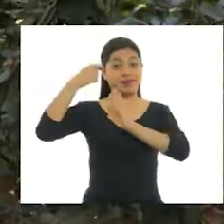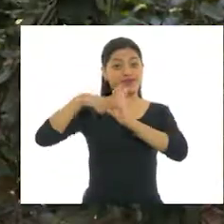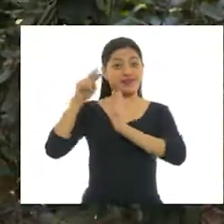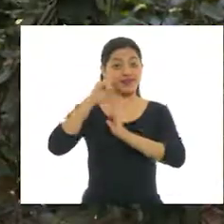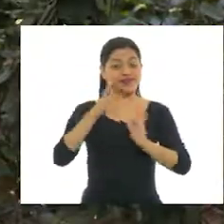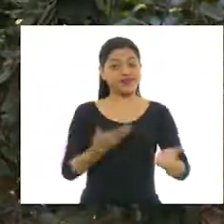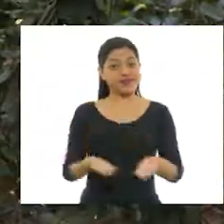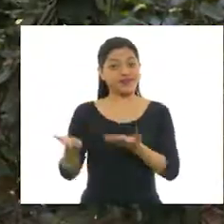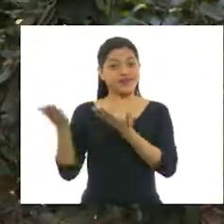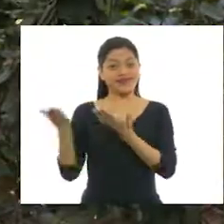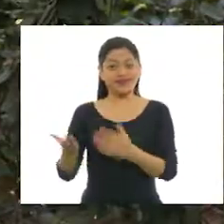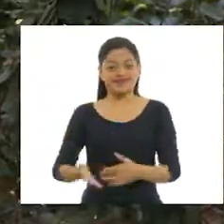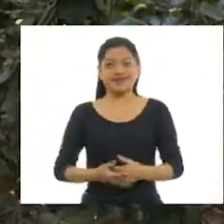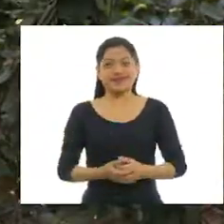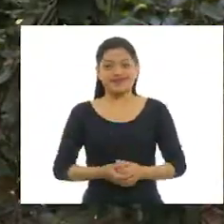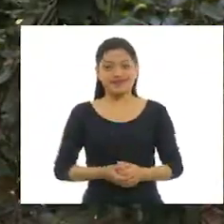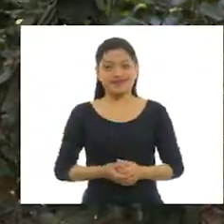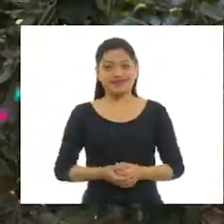siguiente video!